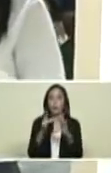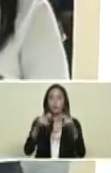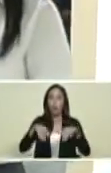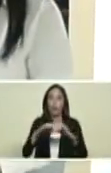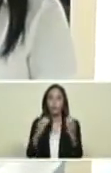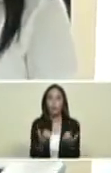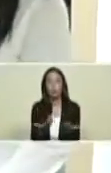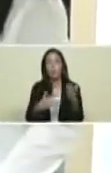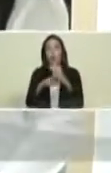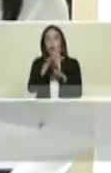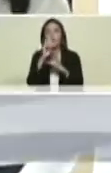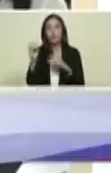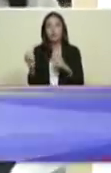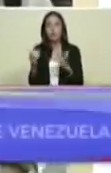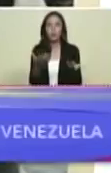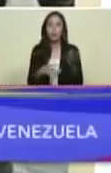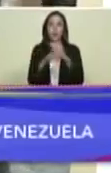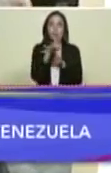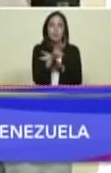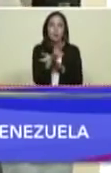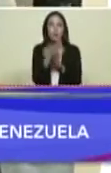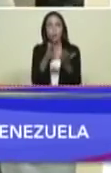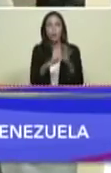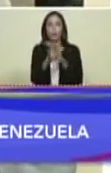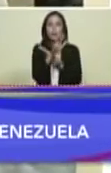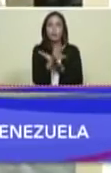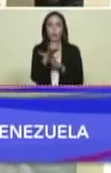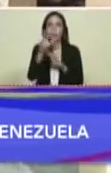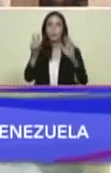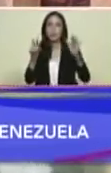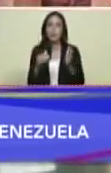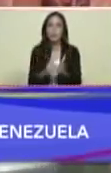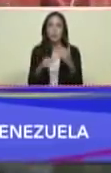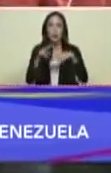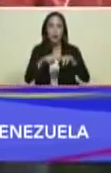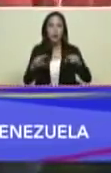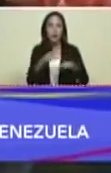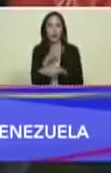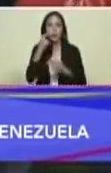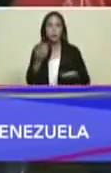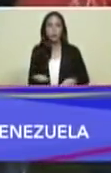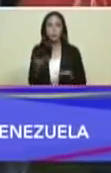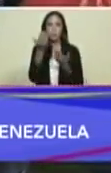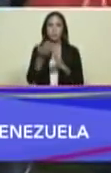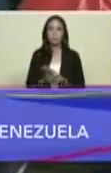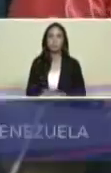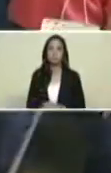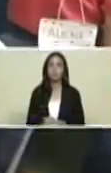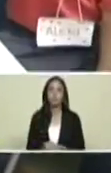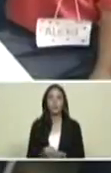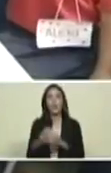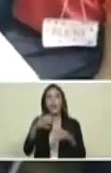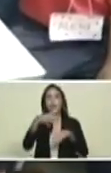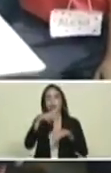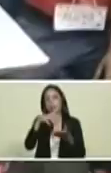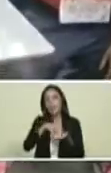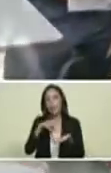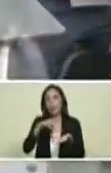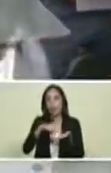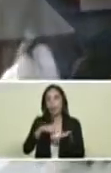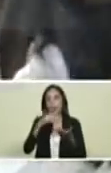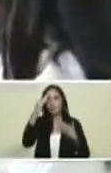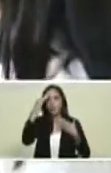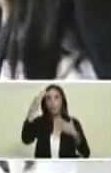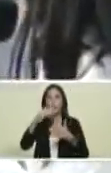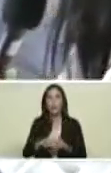casi 387 mil niños de educación inicial, primaria y educación especial del estado Miranda. Les damos un saludo